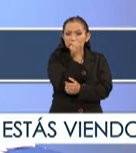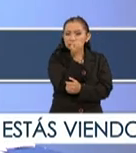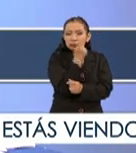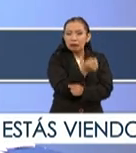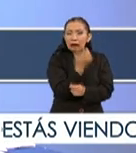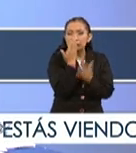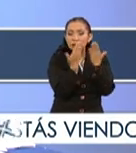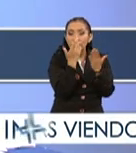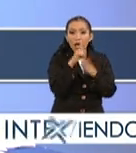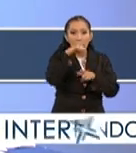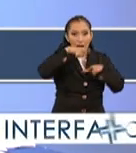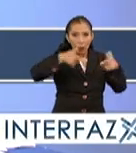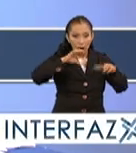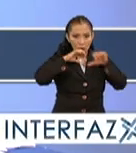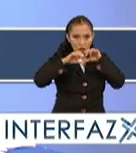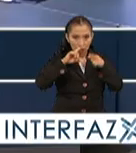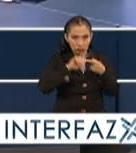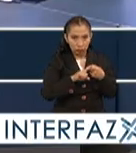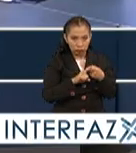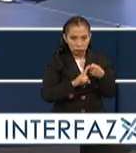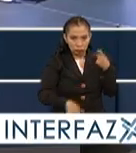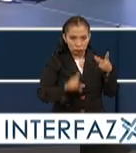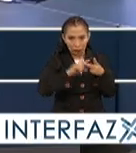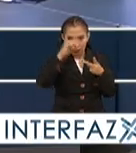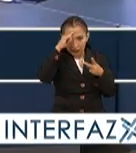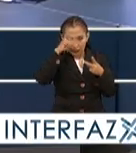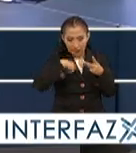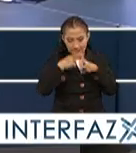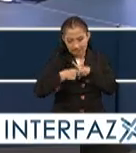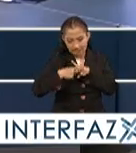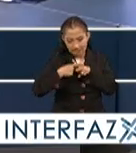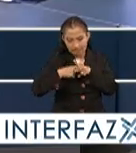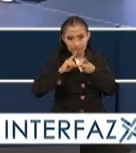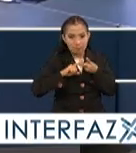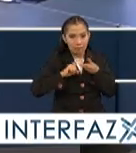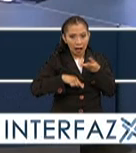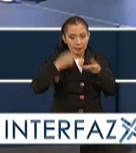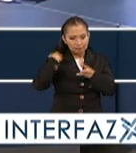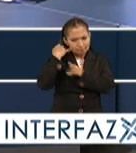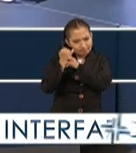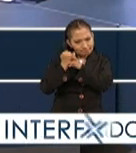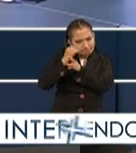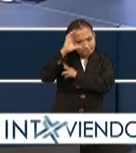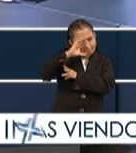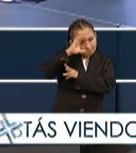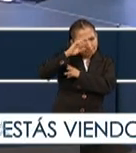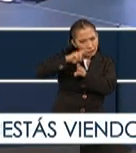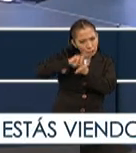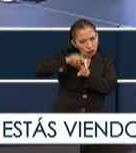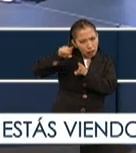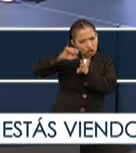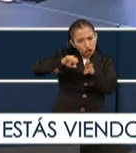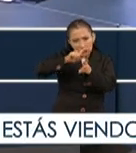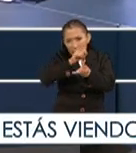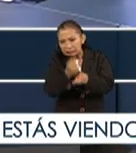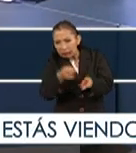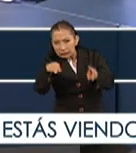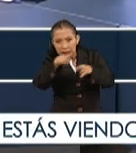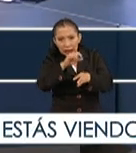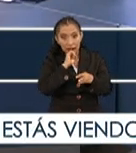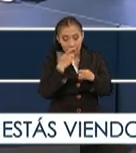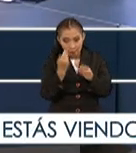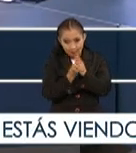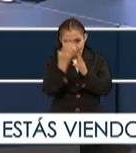significa esto? Lenguaje y comunicación, pensamiento matemático, exploración de las ciencias naturales y sociales, incluyendo